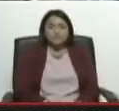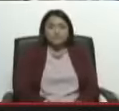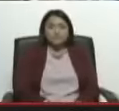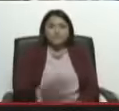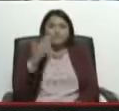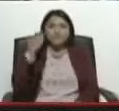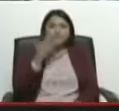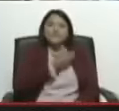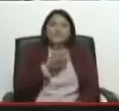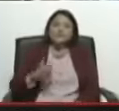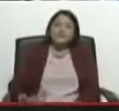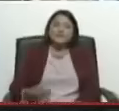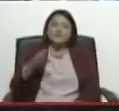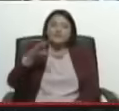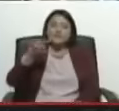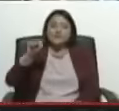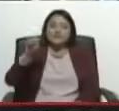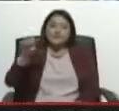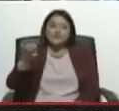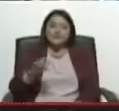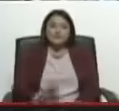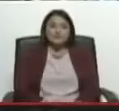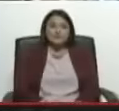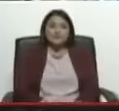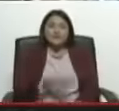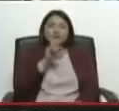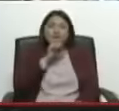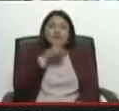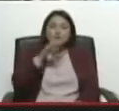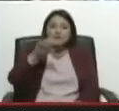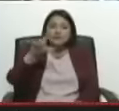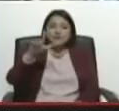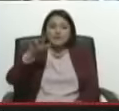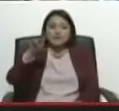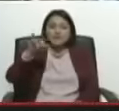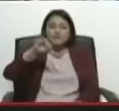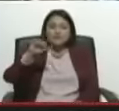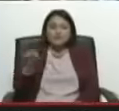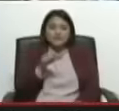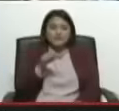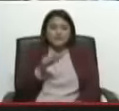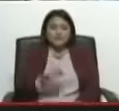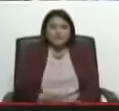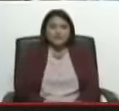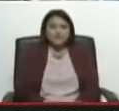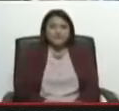al presidente del Consejo Nacional Electoral, el doctor Elvis Amoroso.